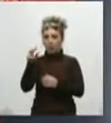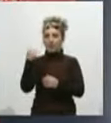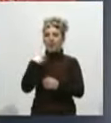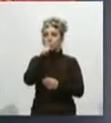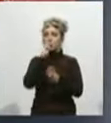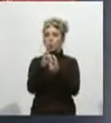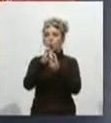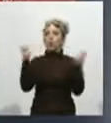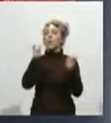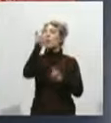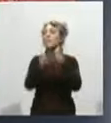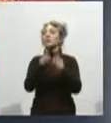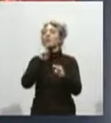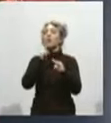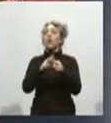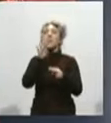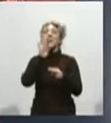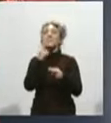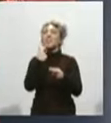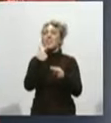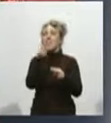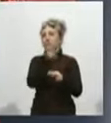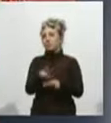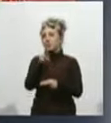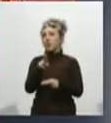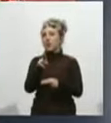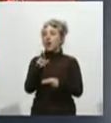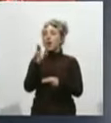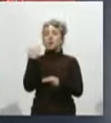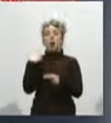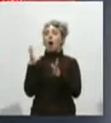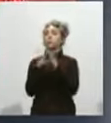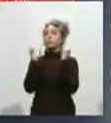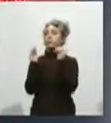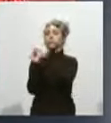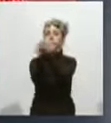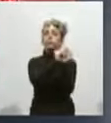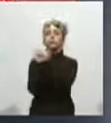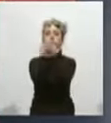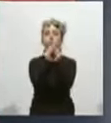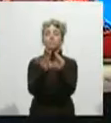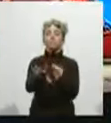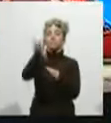por las personas antes mencionadas, que acuerdan por unanimidad elegir